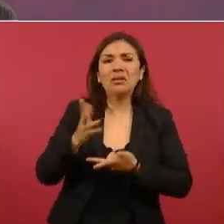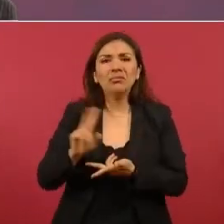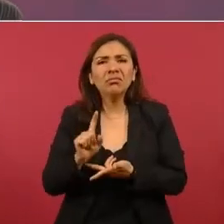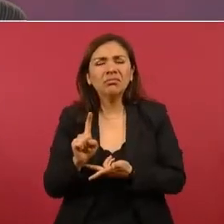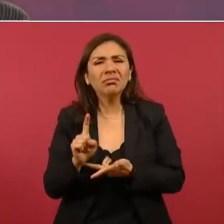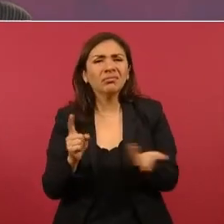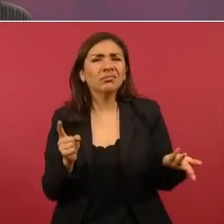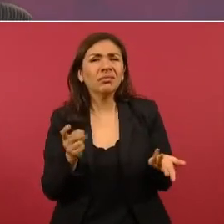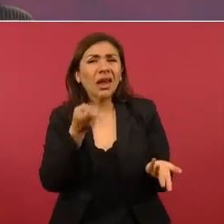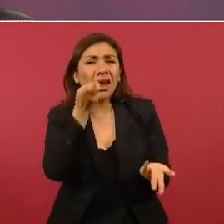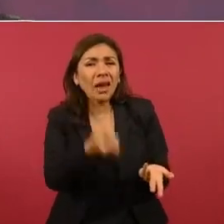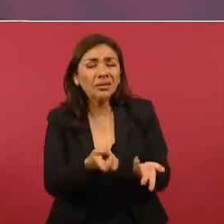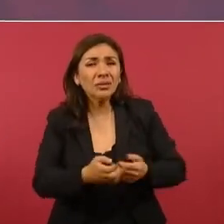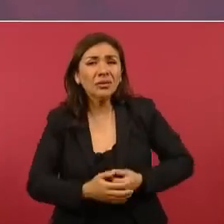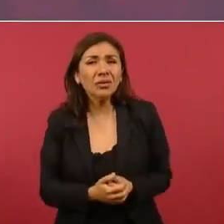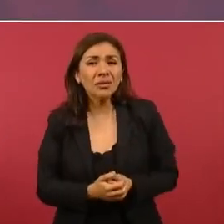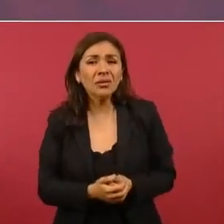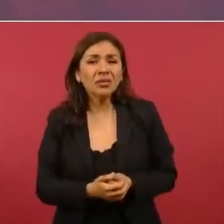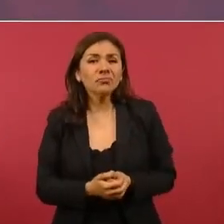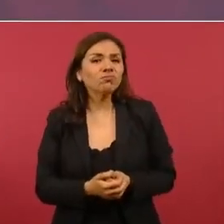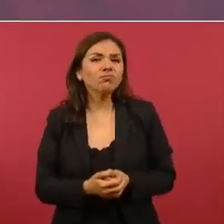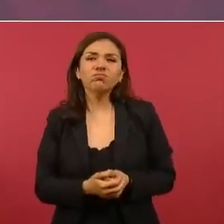Fue un